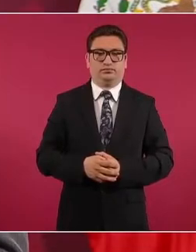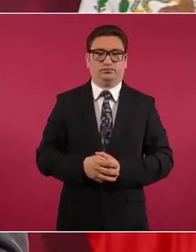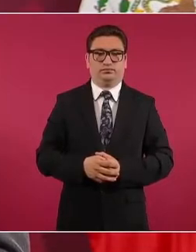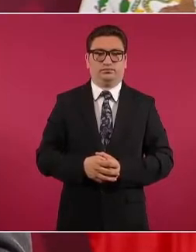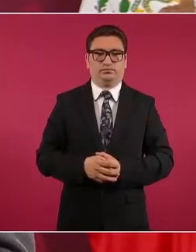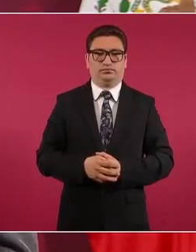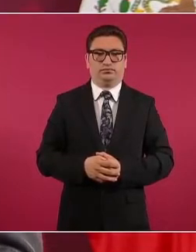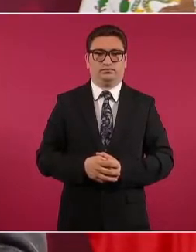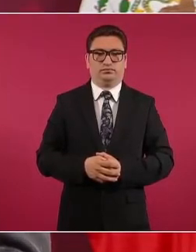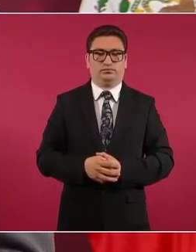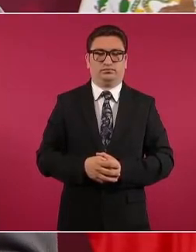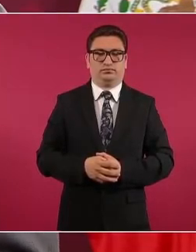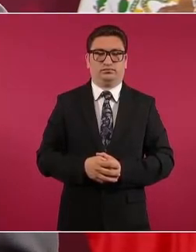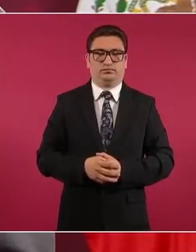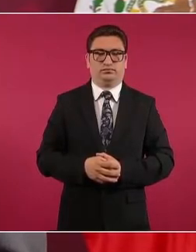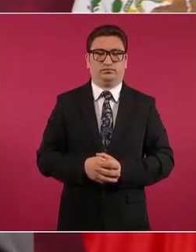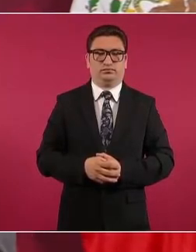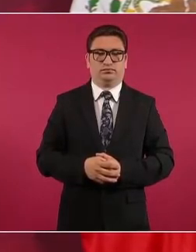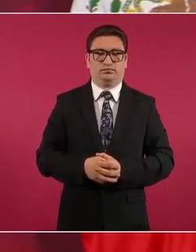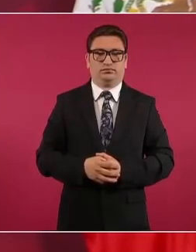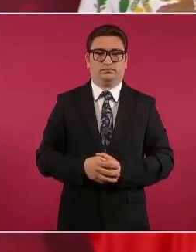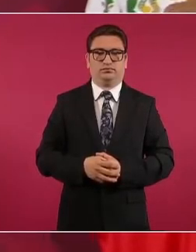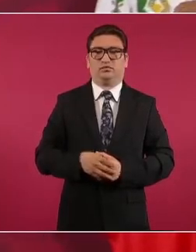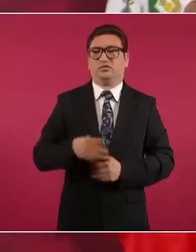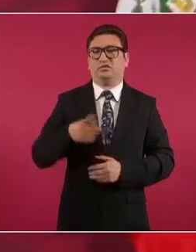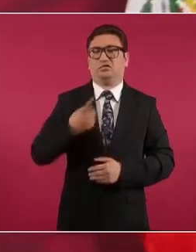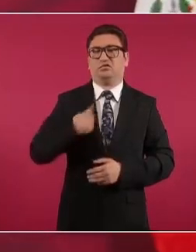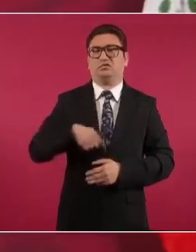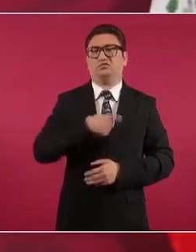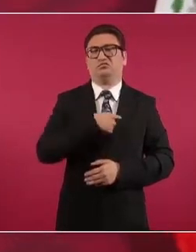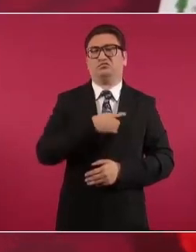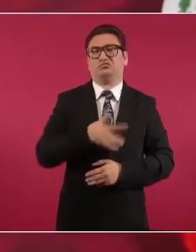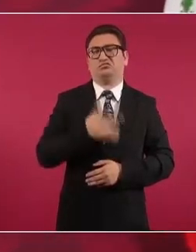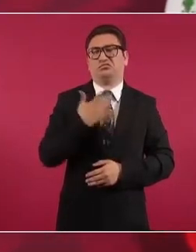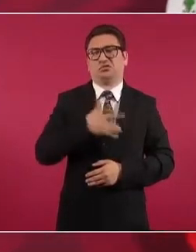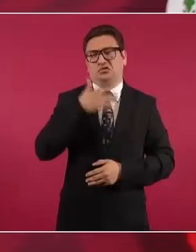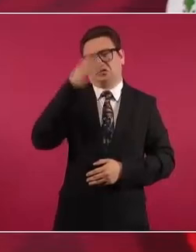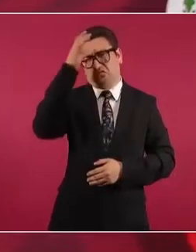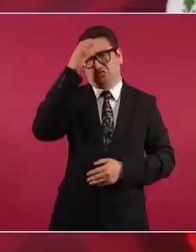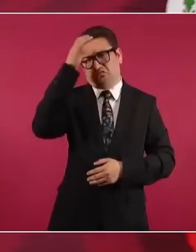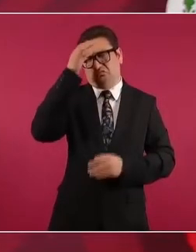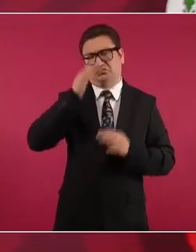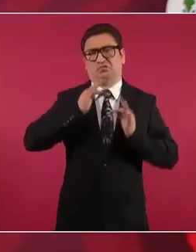si uno tiene su conciencia tranquila, ¿qué